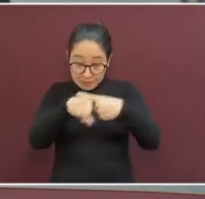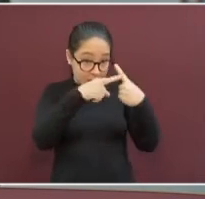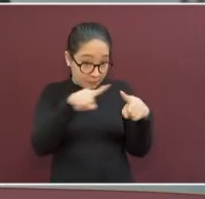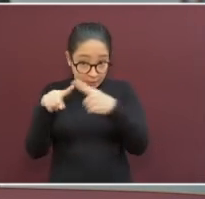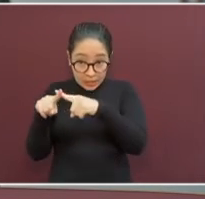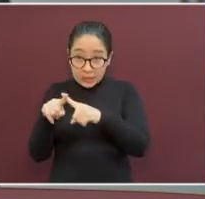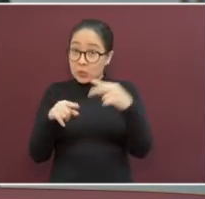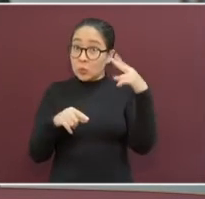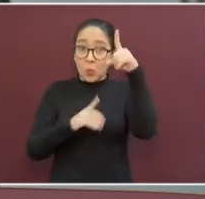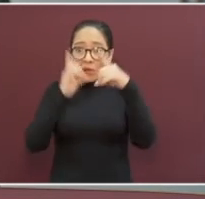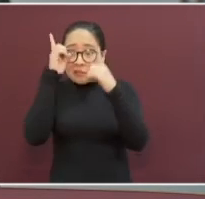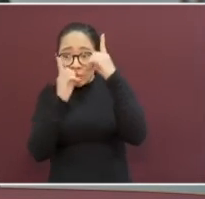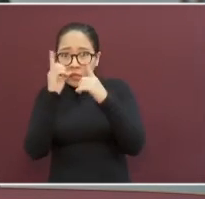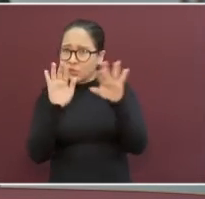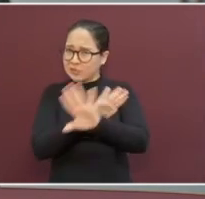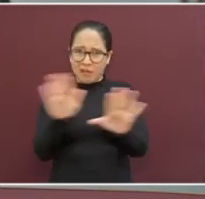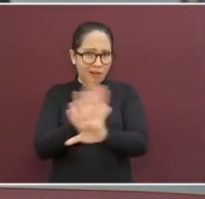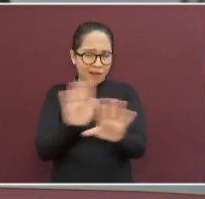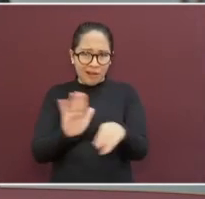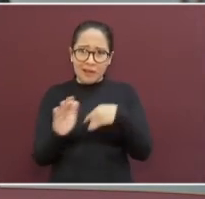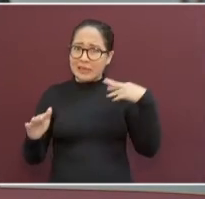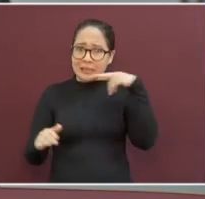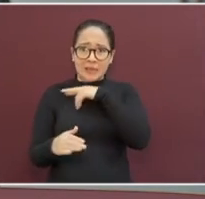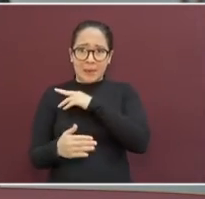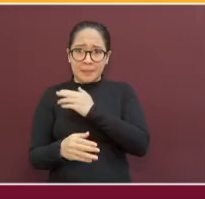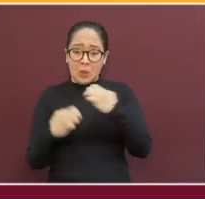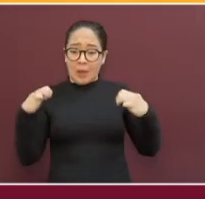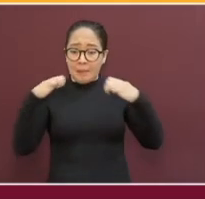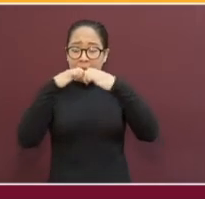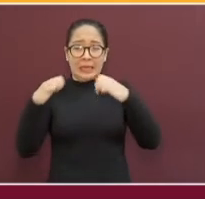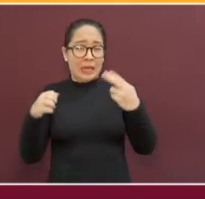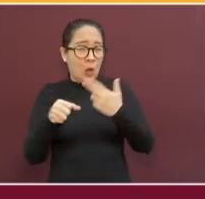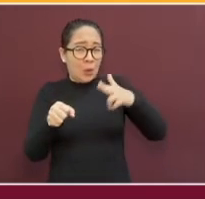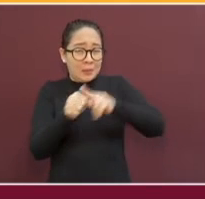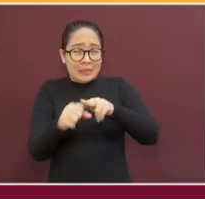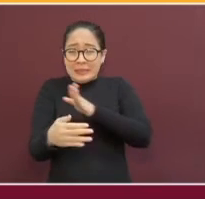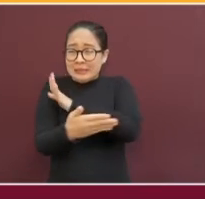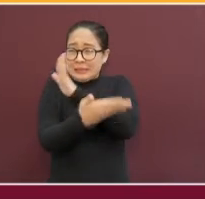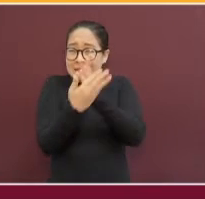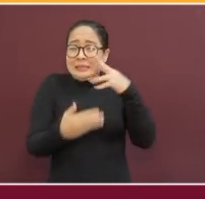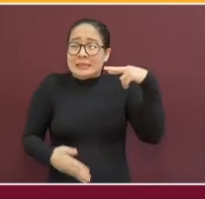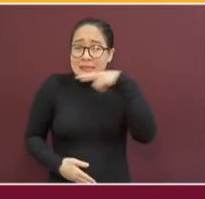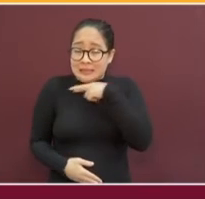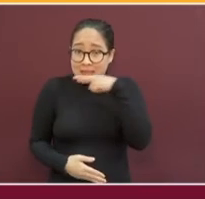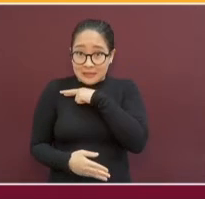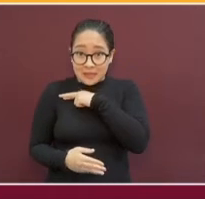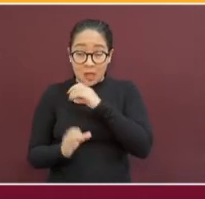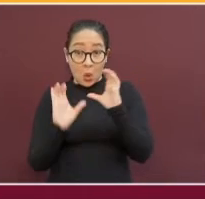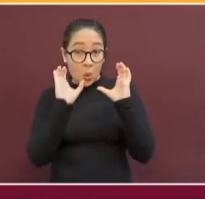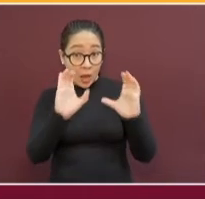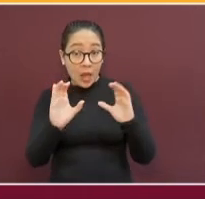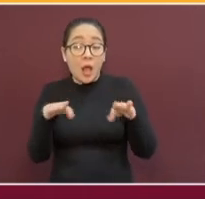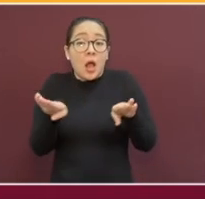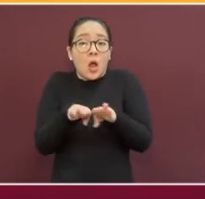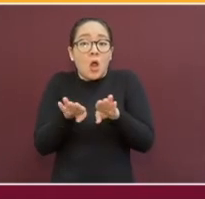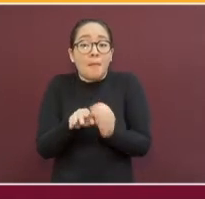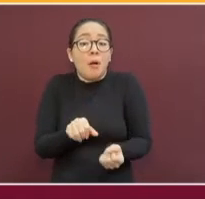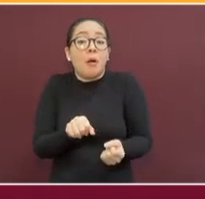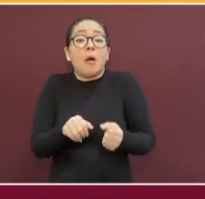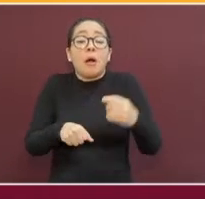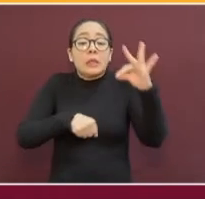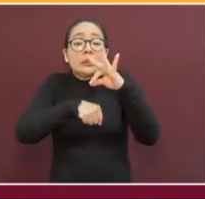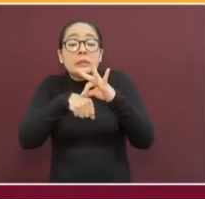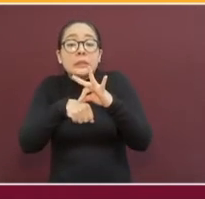al servicio de urgencias más cercano y recuerda la mejor manera de cuidarnos del dengue es